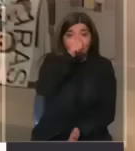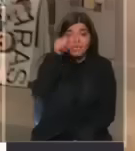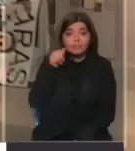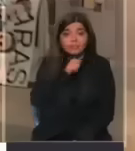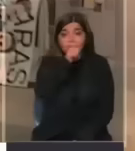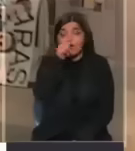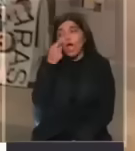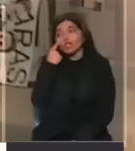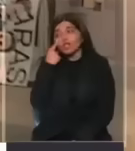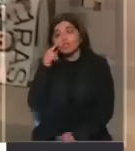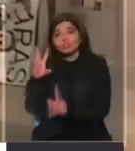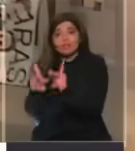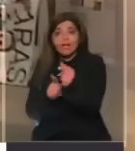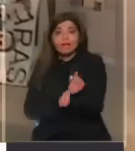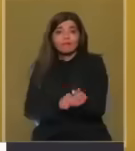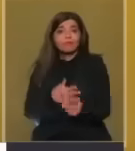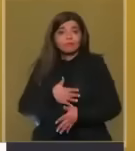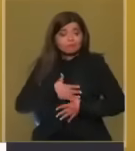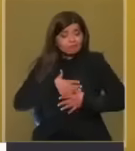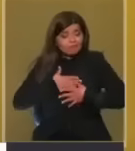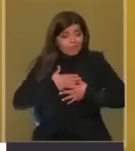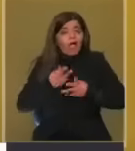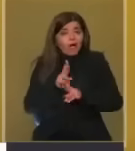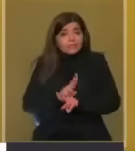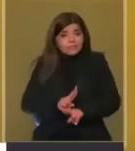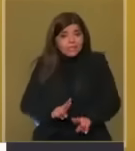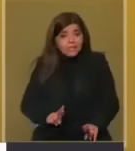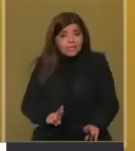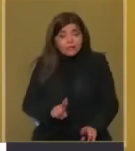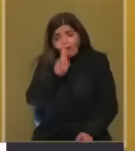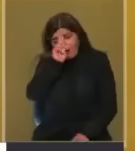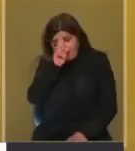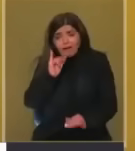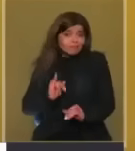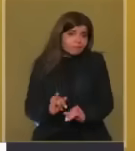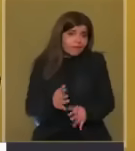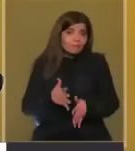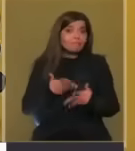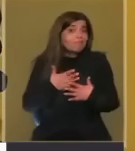conocerlo. Siento que estoy muy tranquilo, extrañamente tranquilo,